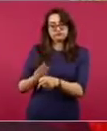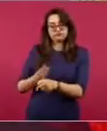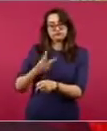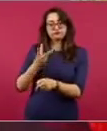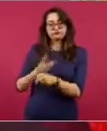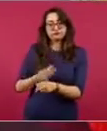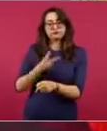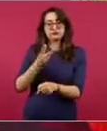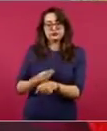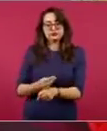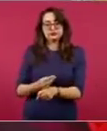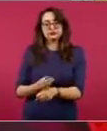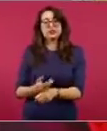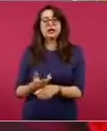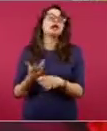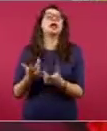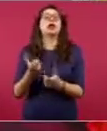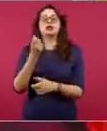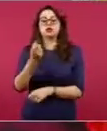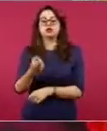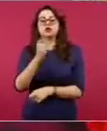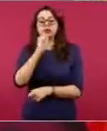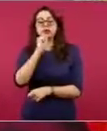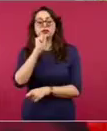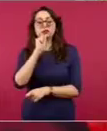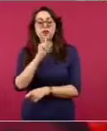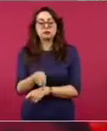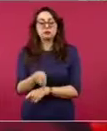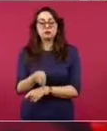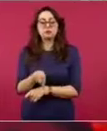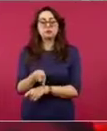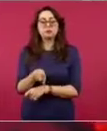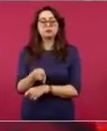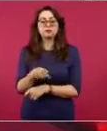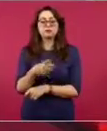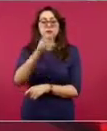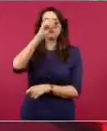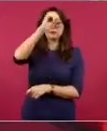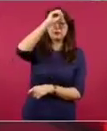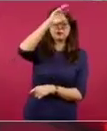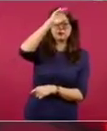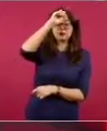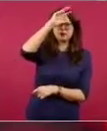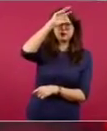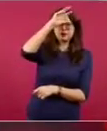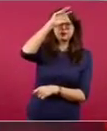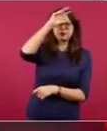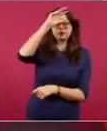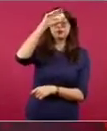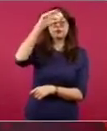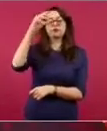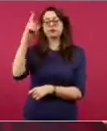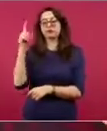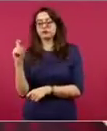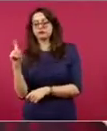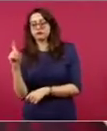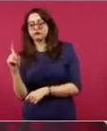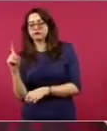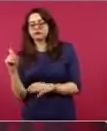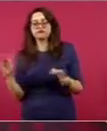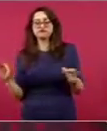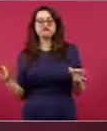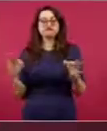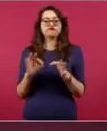hubiese disparidad entre la concesión minera y la concesión de agua, con